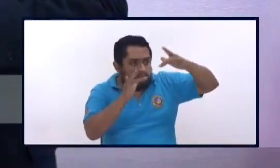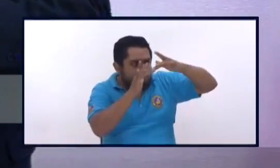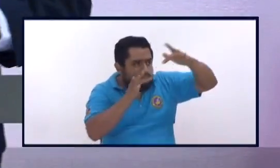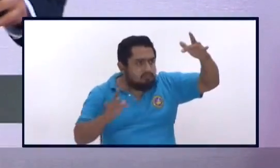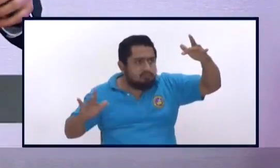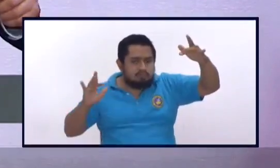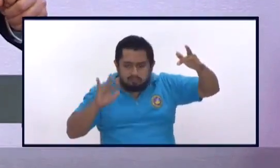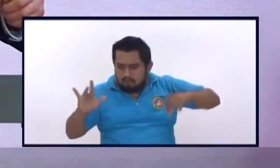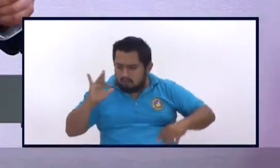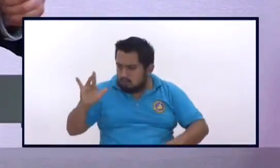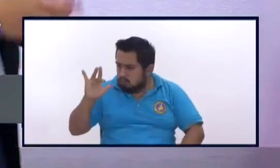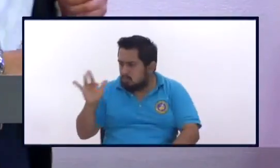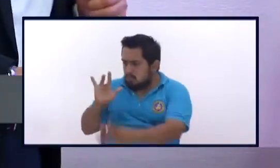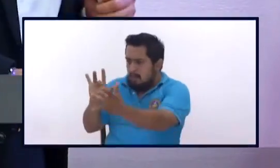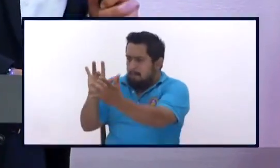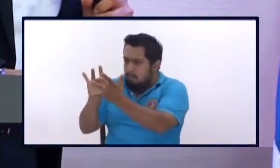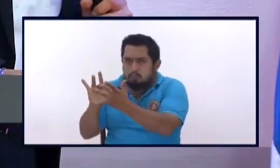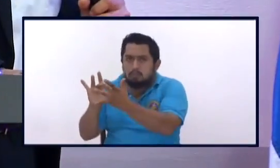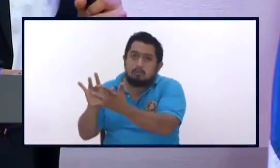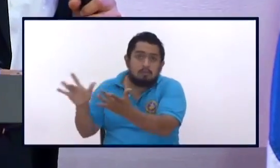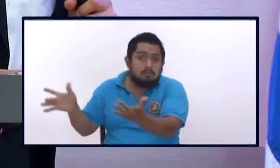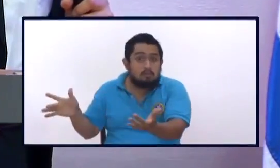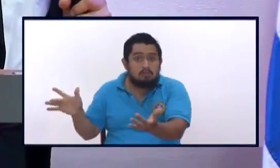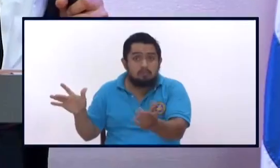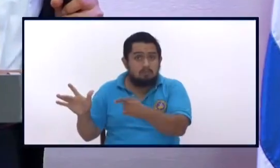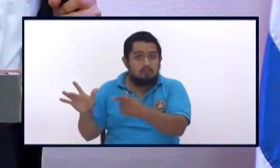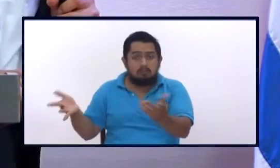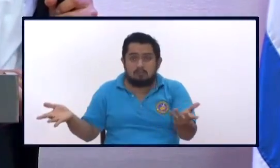querer queriendo tu propio corazón se conectó a otra red